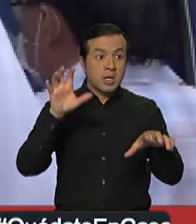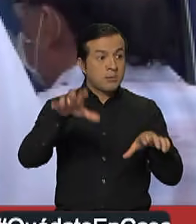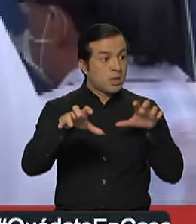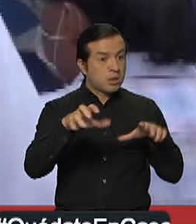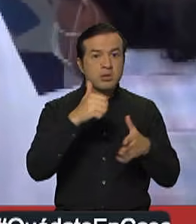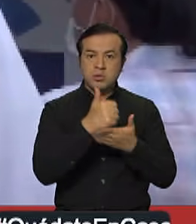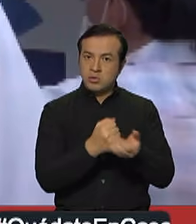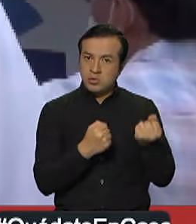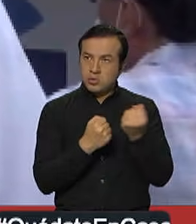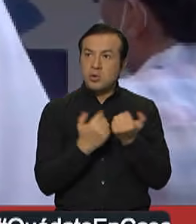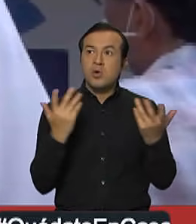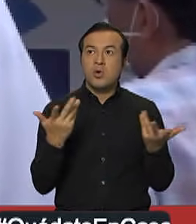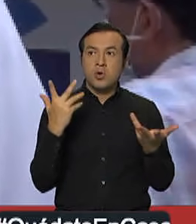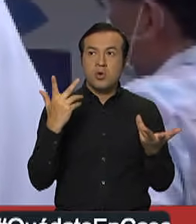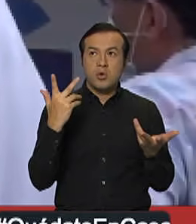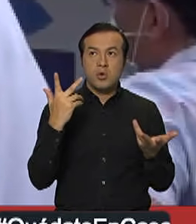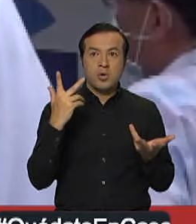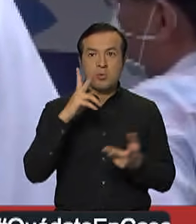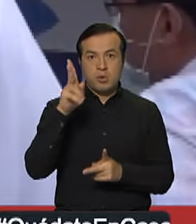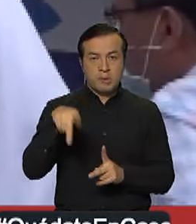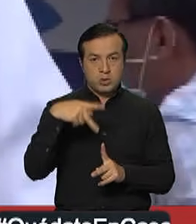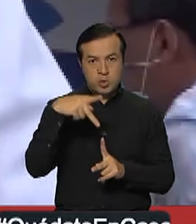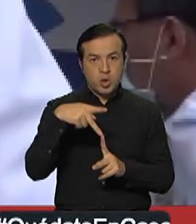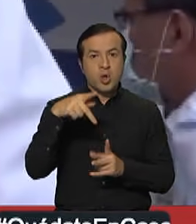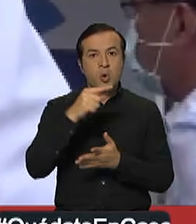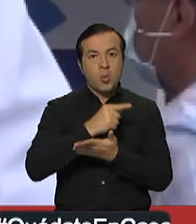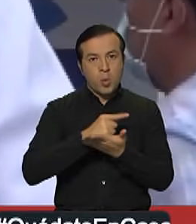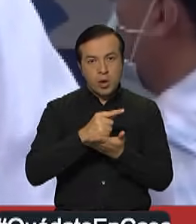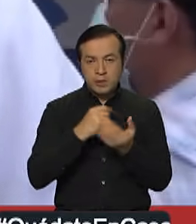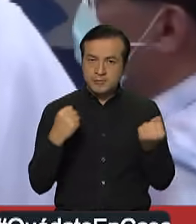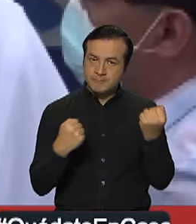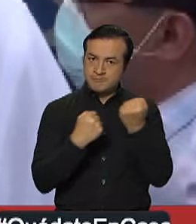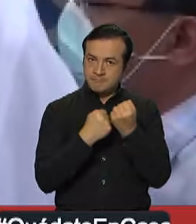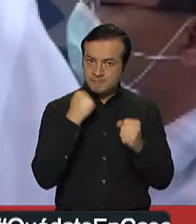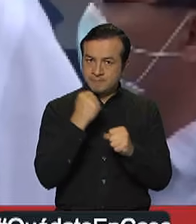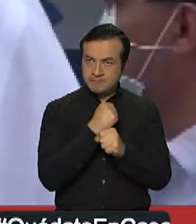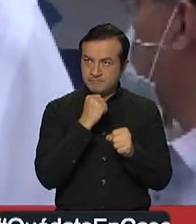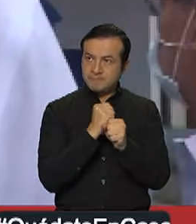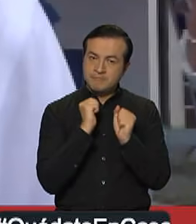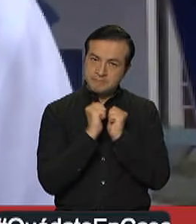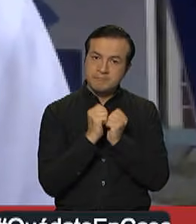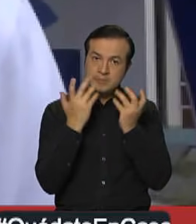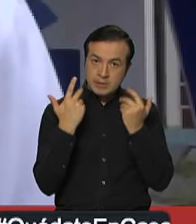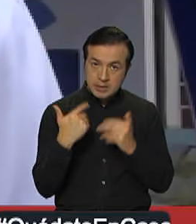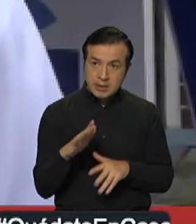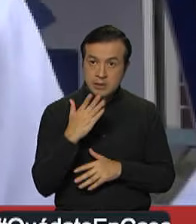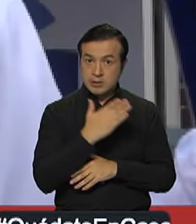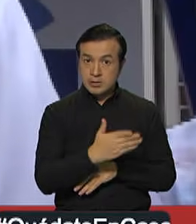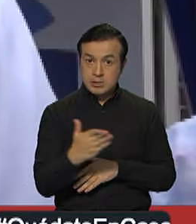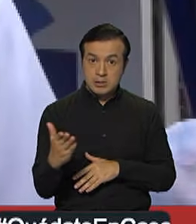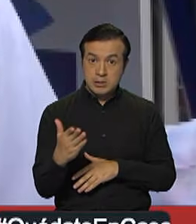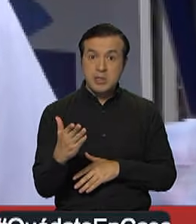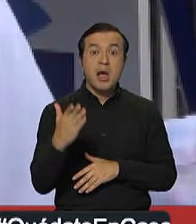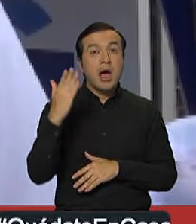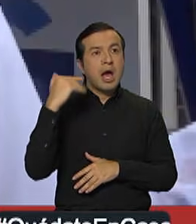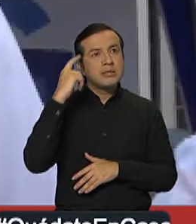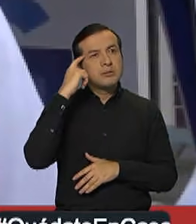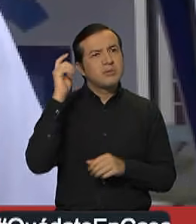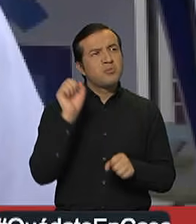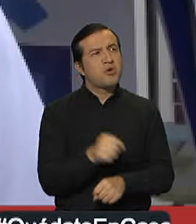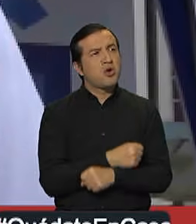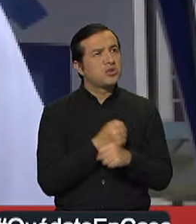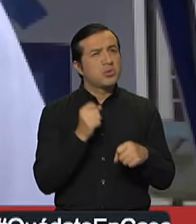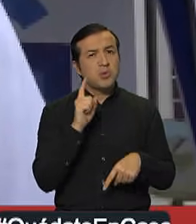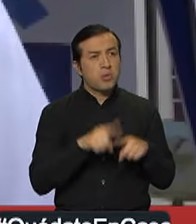hemos articulado por medio del gobierno del Guayas en un trabajo en conjunto que hemos venido haciendo. Conseguir algo que parecía